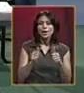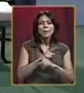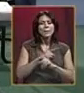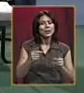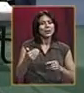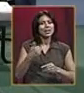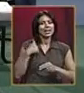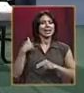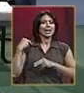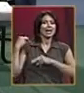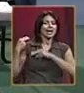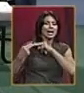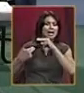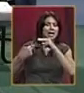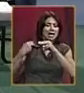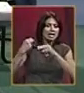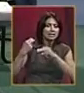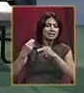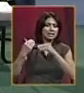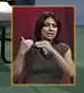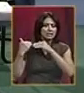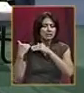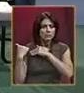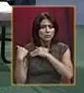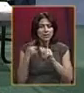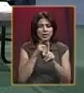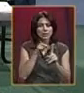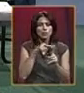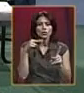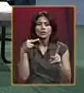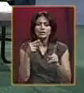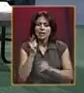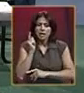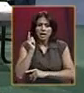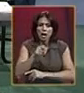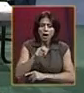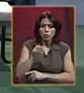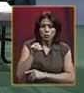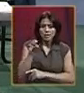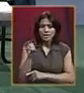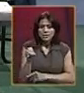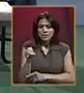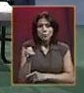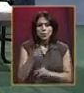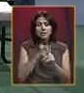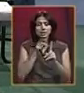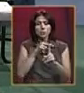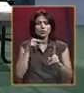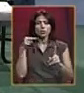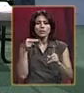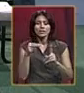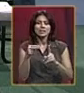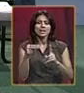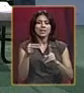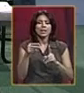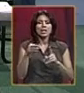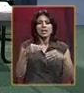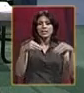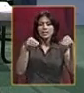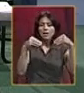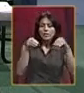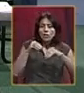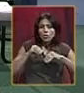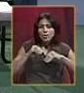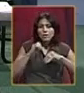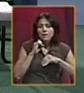muy pesadas del pasado, desde el punto de vista del autoritarismo, desde el punto de vista del tráfico de influencias, de la falta de